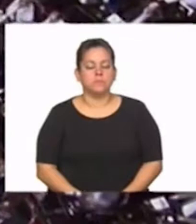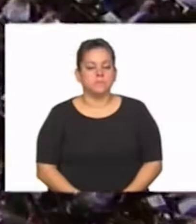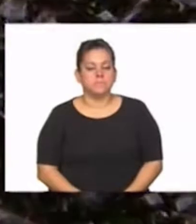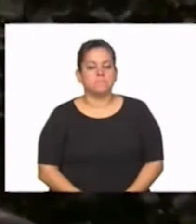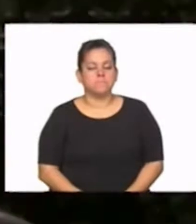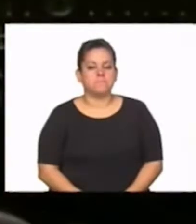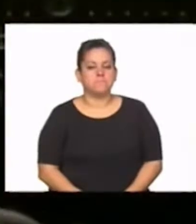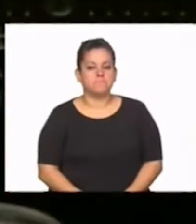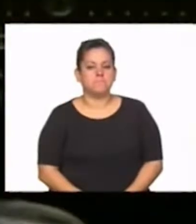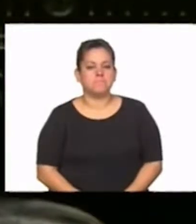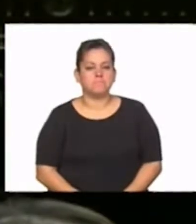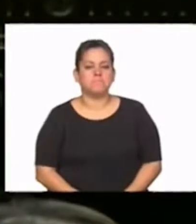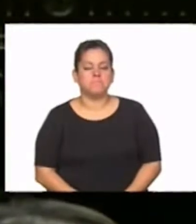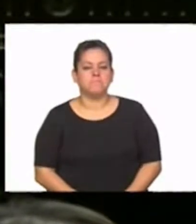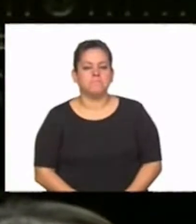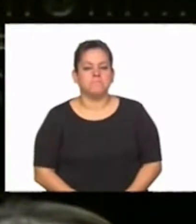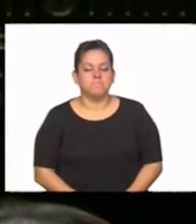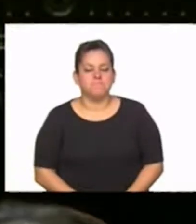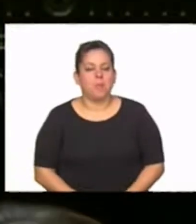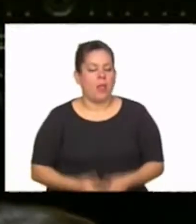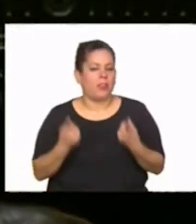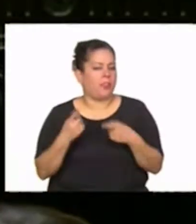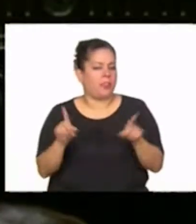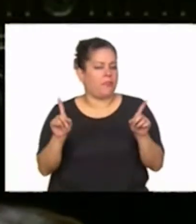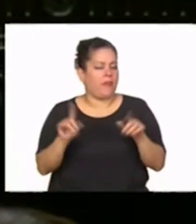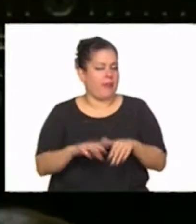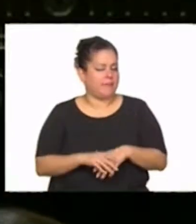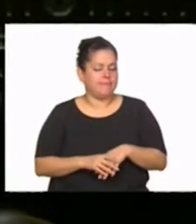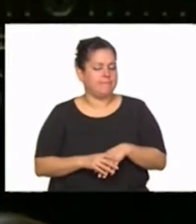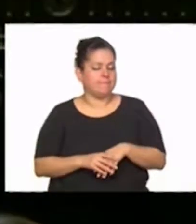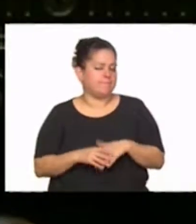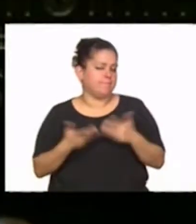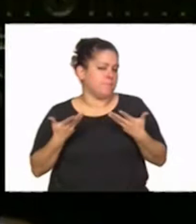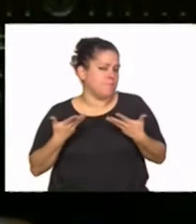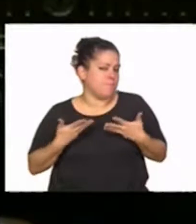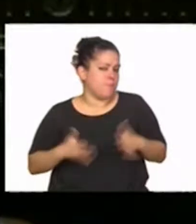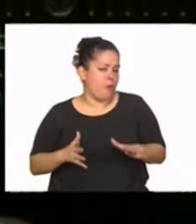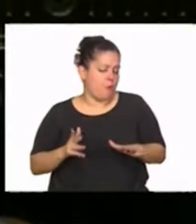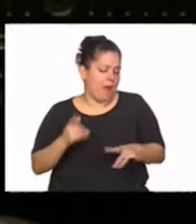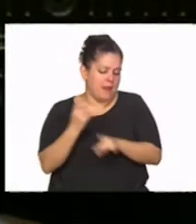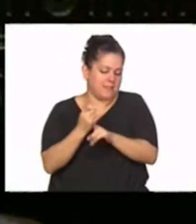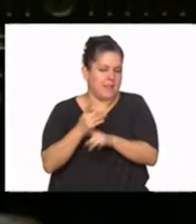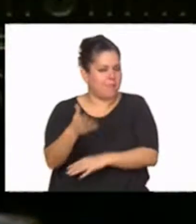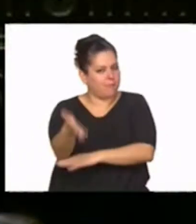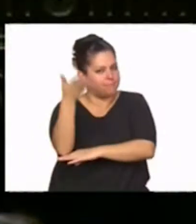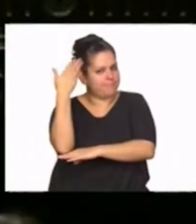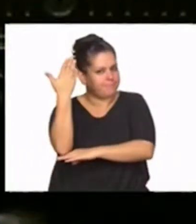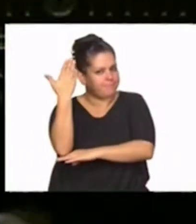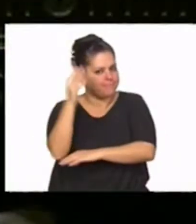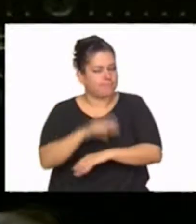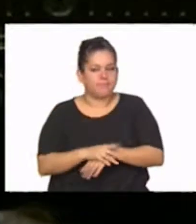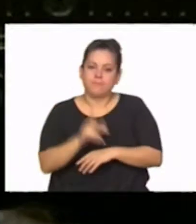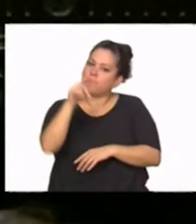la reforma previsional. La reforma, que prácticamente es un cambio de fórmula a la hora de calcular los aumentos que deben recibir los